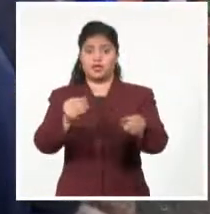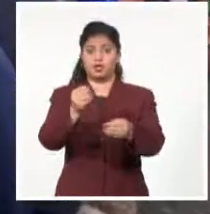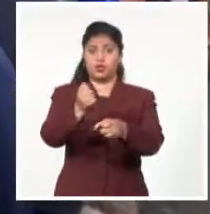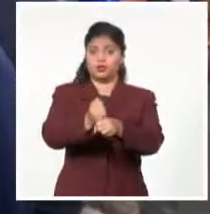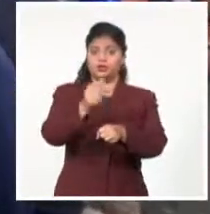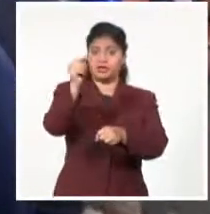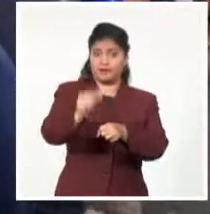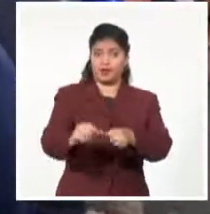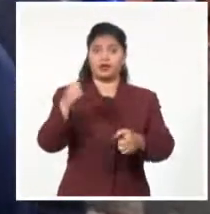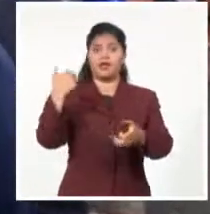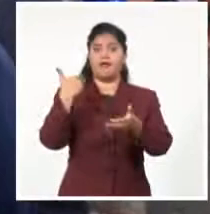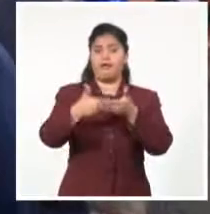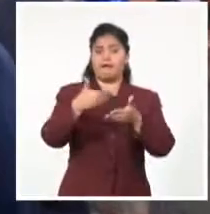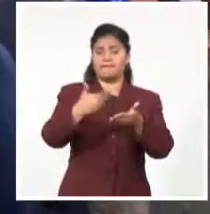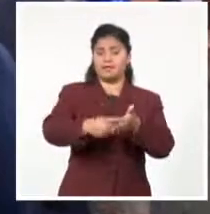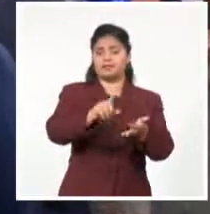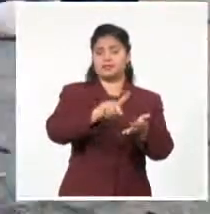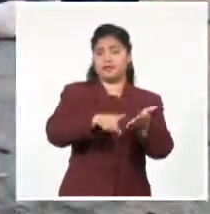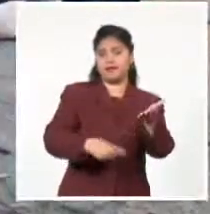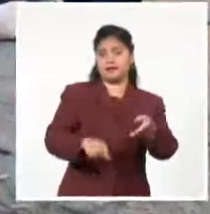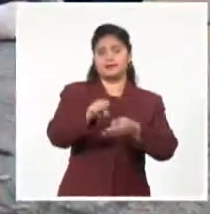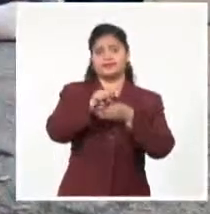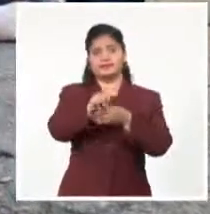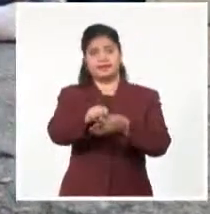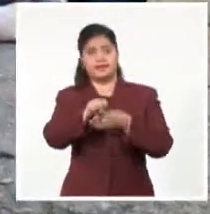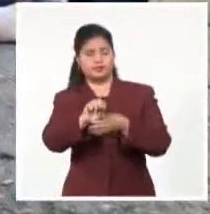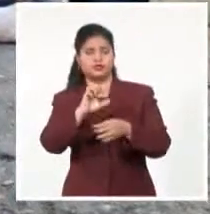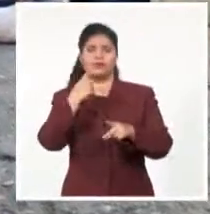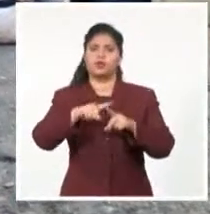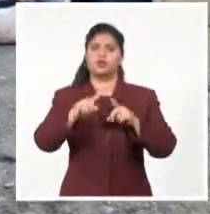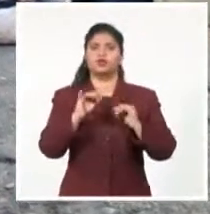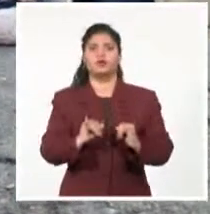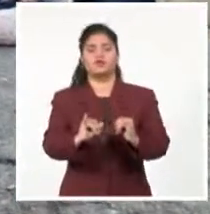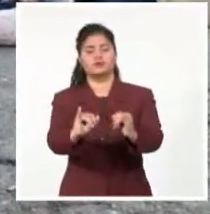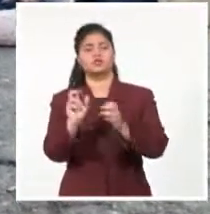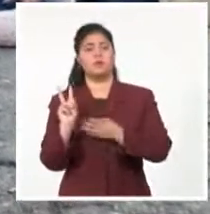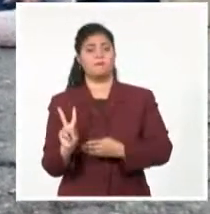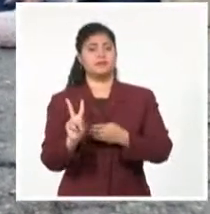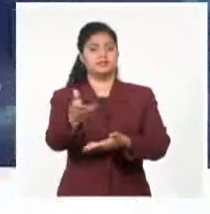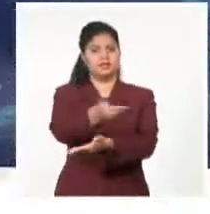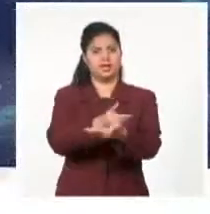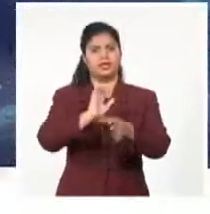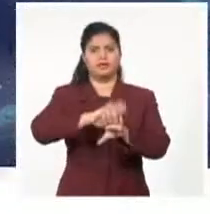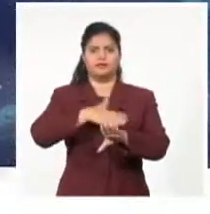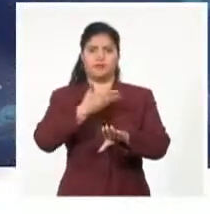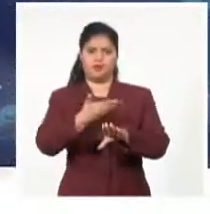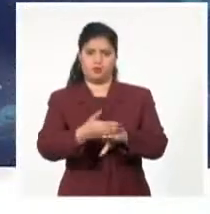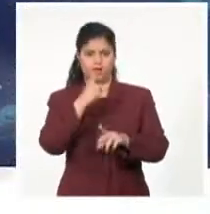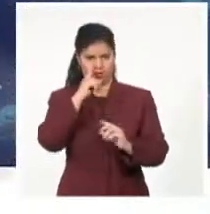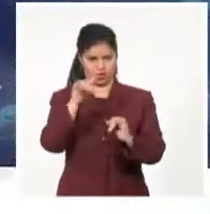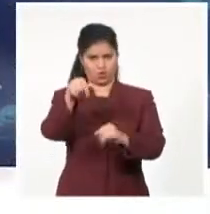Habana, Artemisa y Pinar del Río. Espere otros detalles del encuentro en los minutos finales de nuestra emisión.